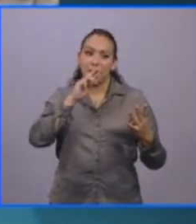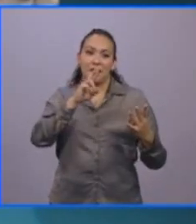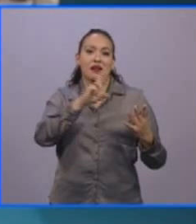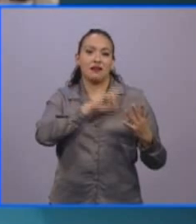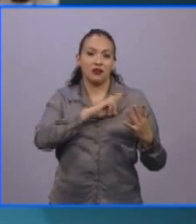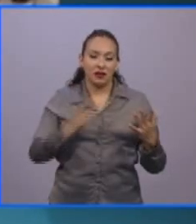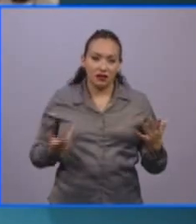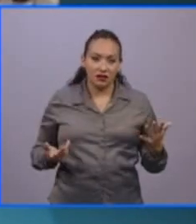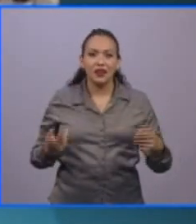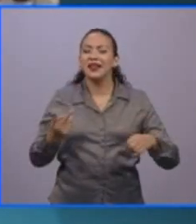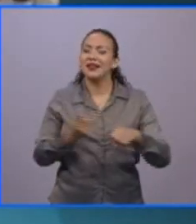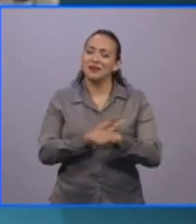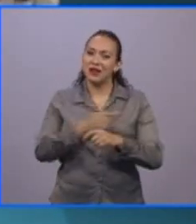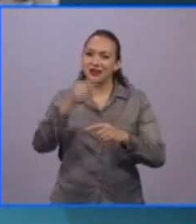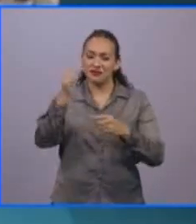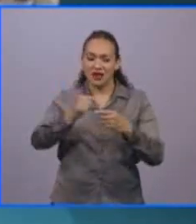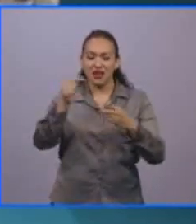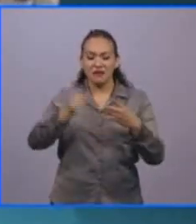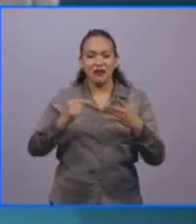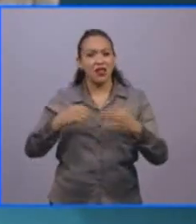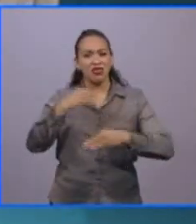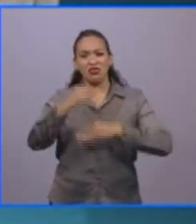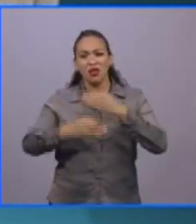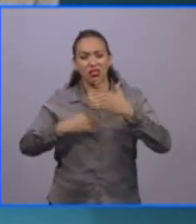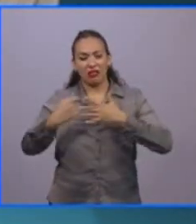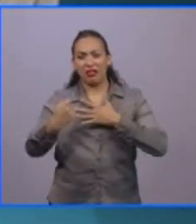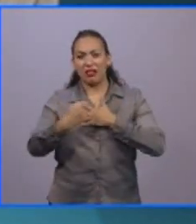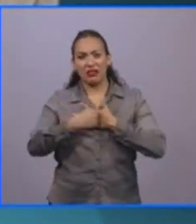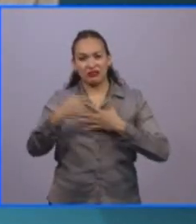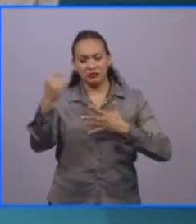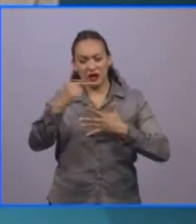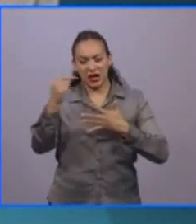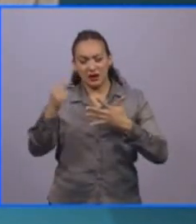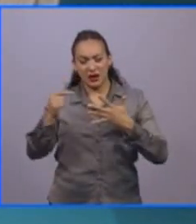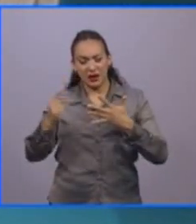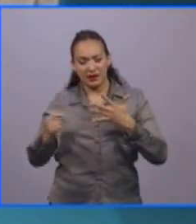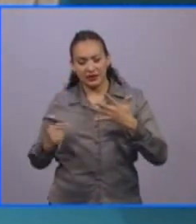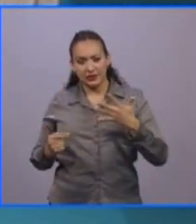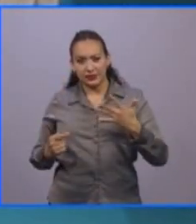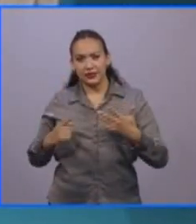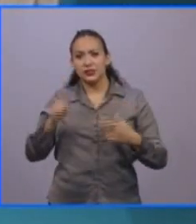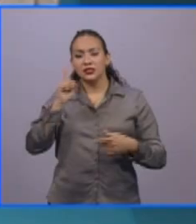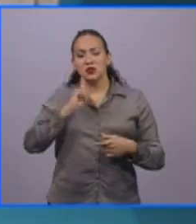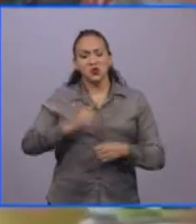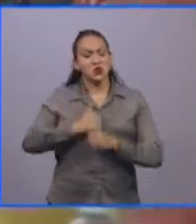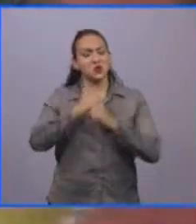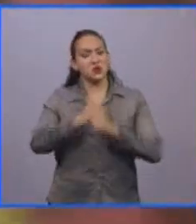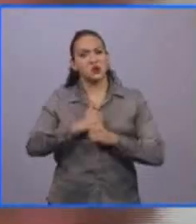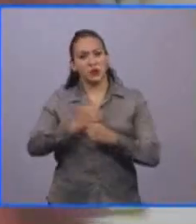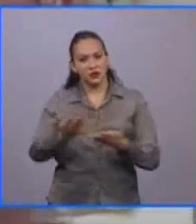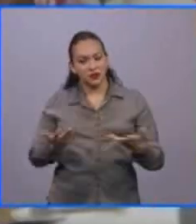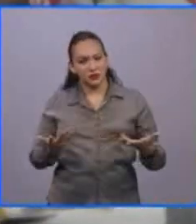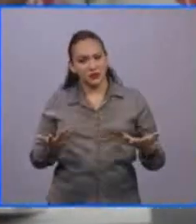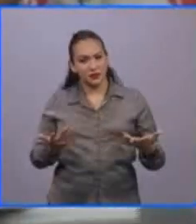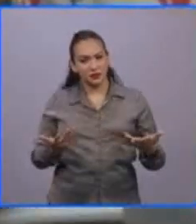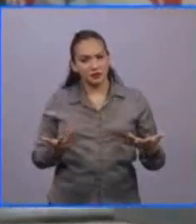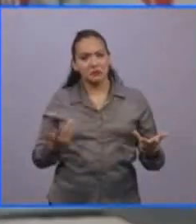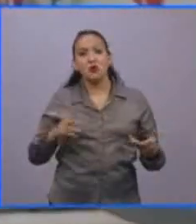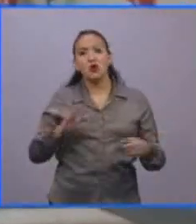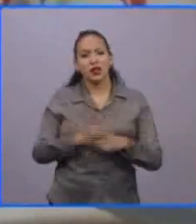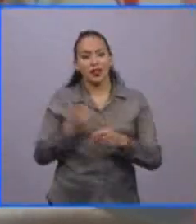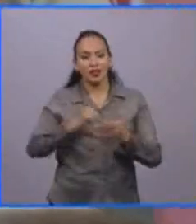¿Qué pasa, no? Cuando esas intersecciones implican condiciones de vida cada vez más vulnerables. En este